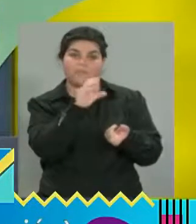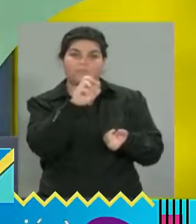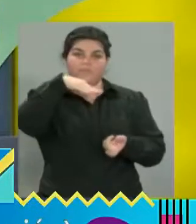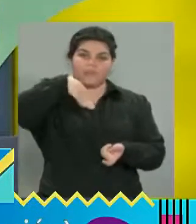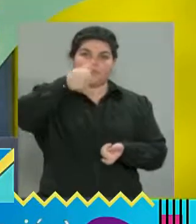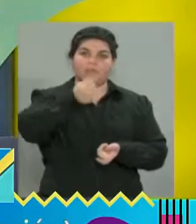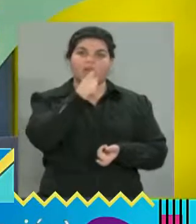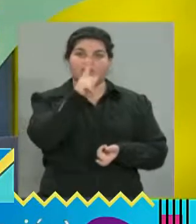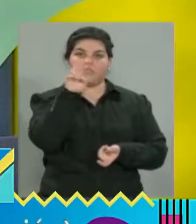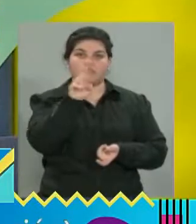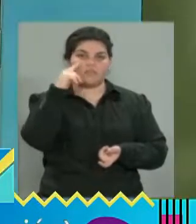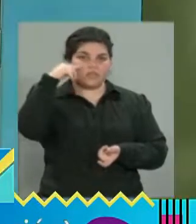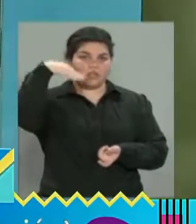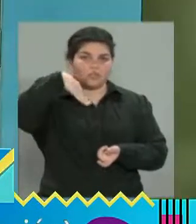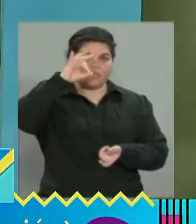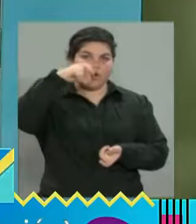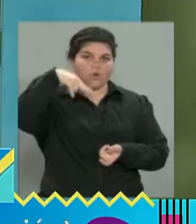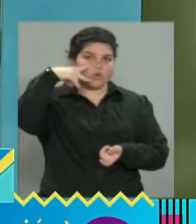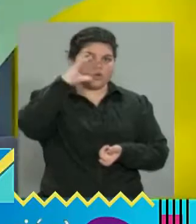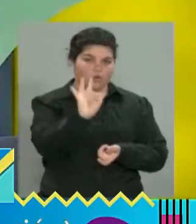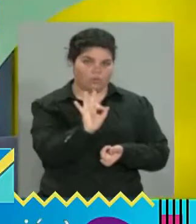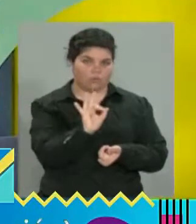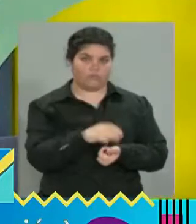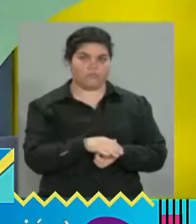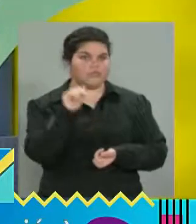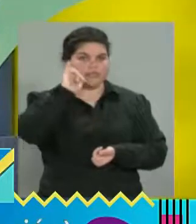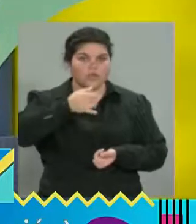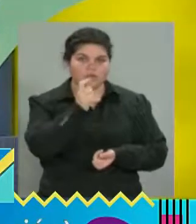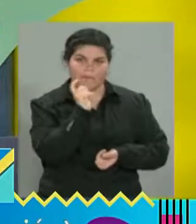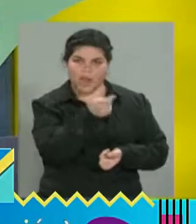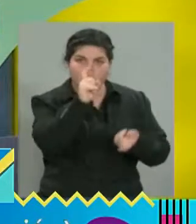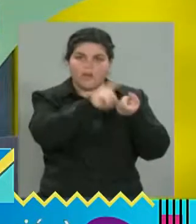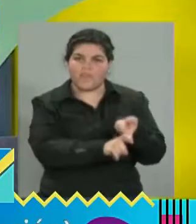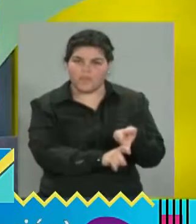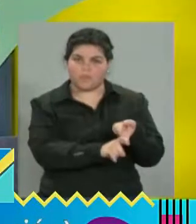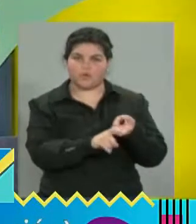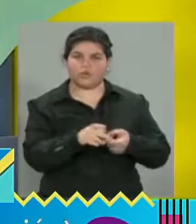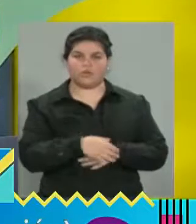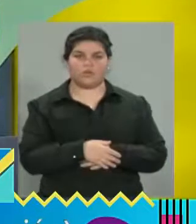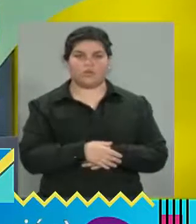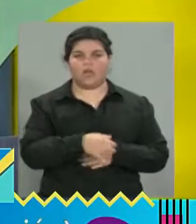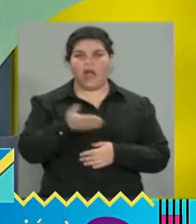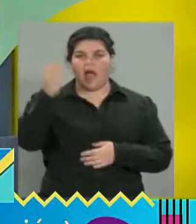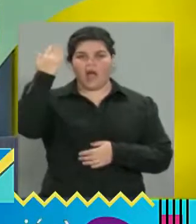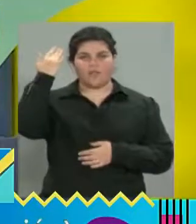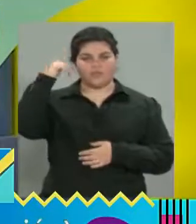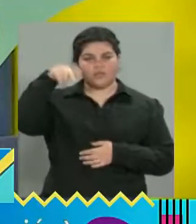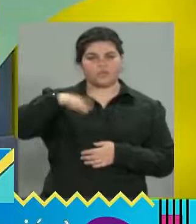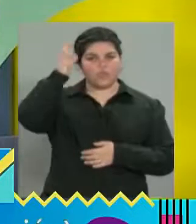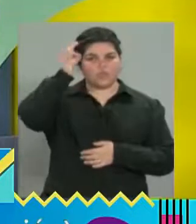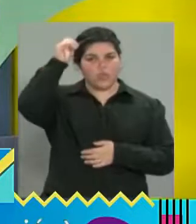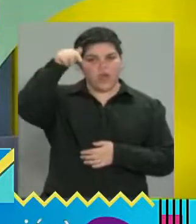estaríamos discriminando a nuestro colectivo. Y poníamos este ejemplo. O sea, en su momento en Sudáfrica le permitieron a la